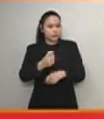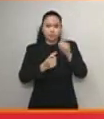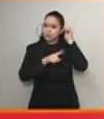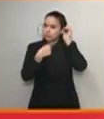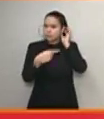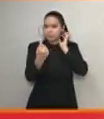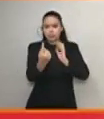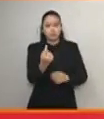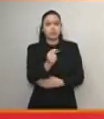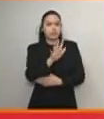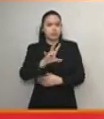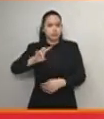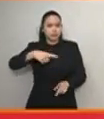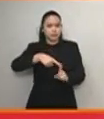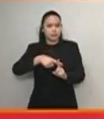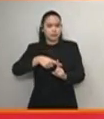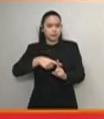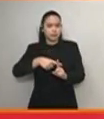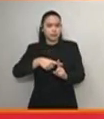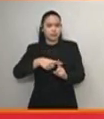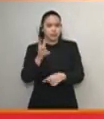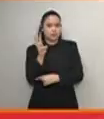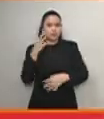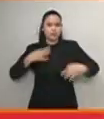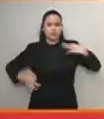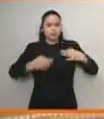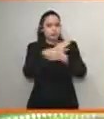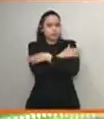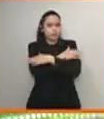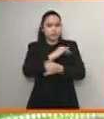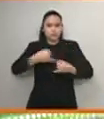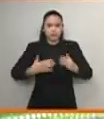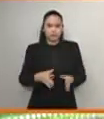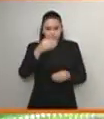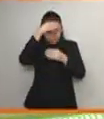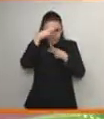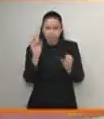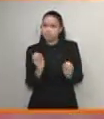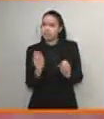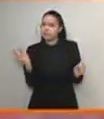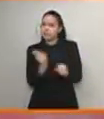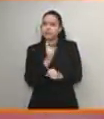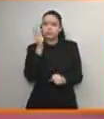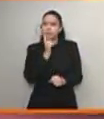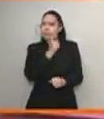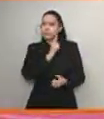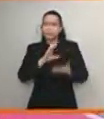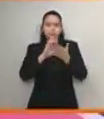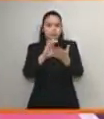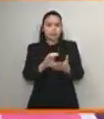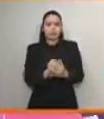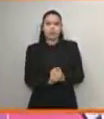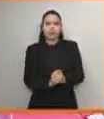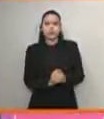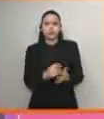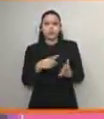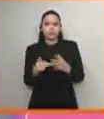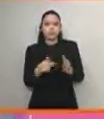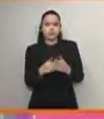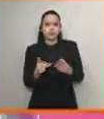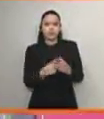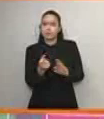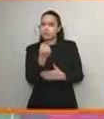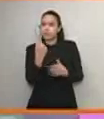para 157 + 6 felicidad de jugador te comento que no hubo ganador del otro super premio y el monto está en